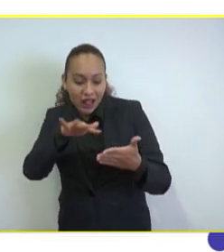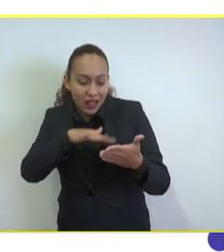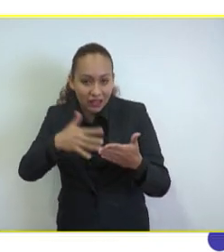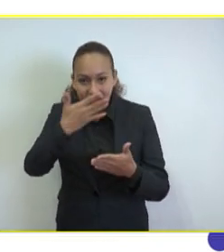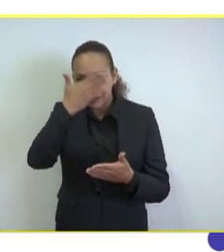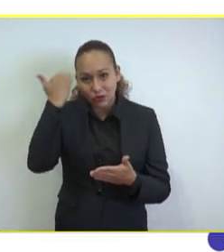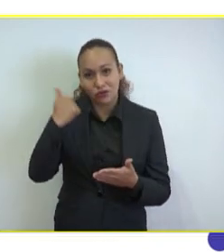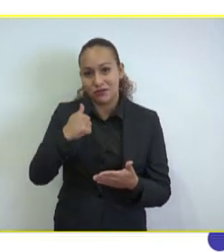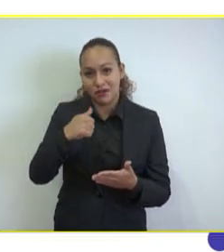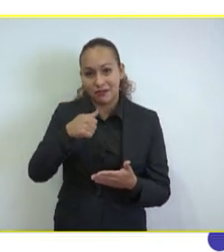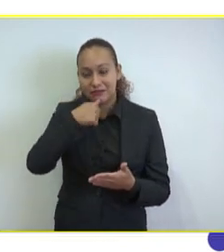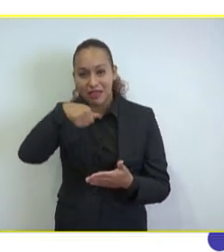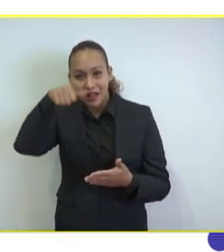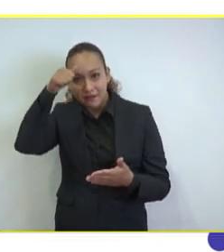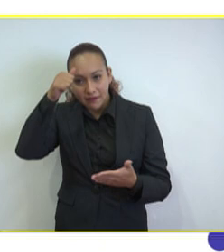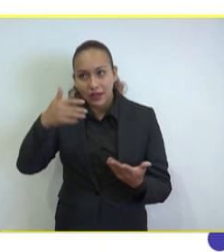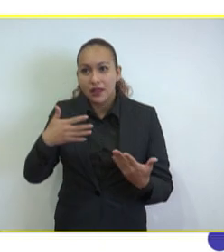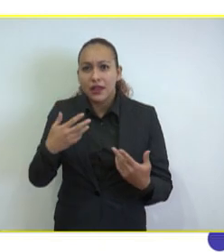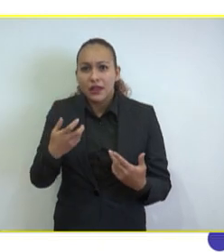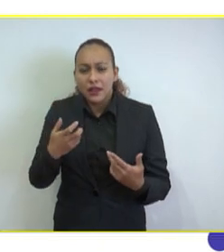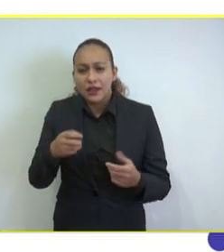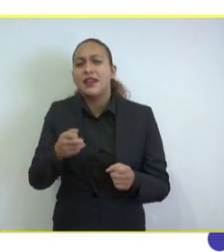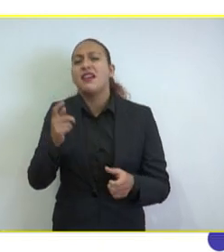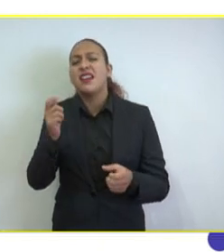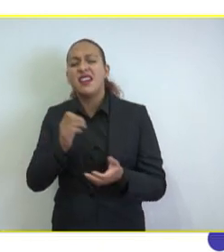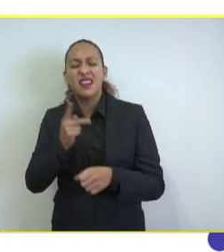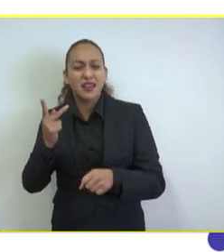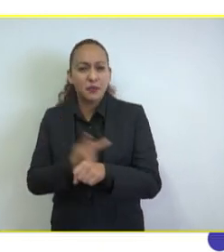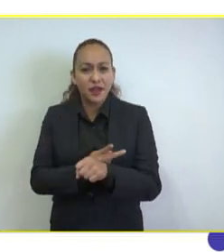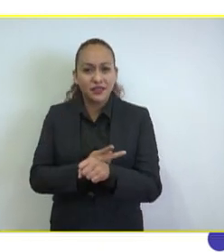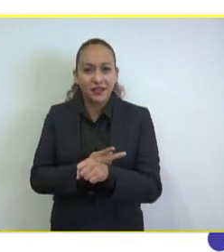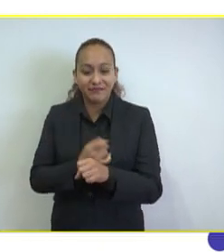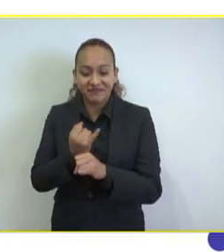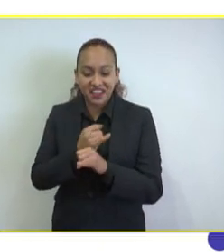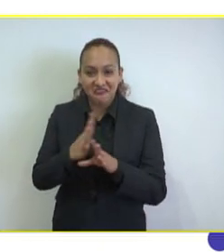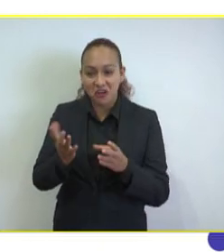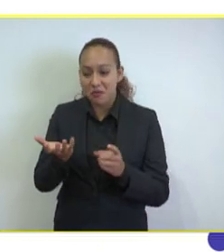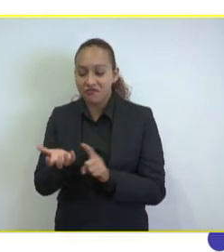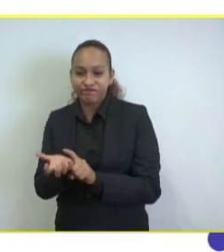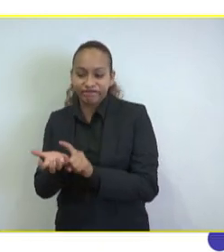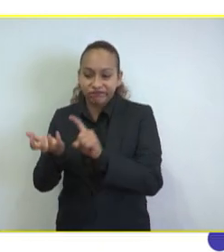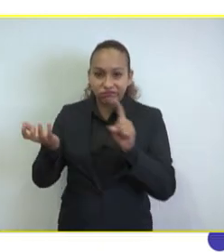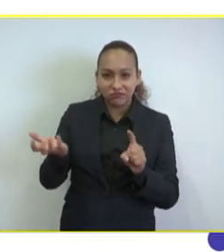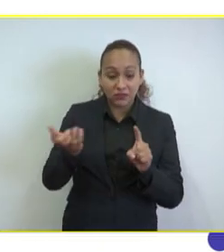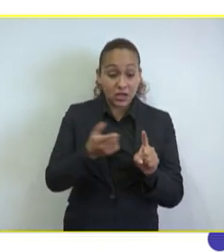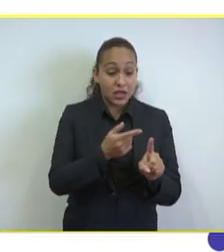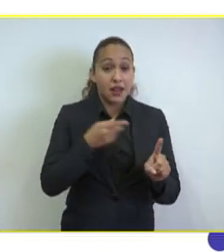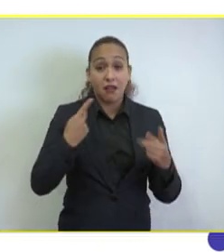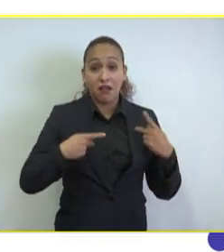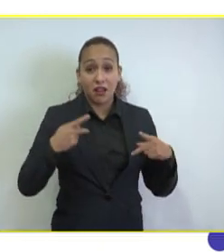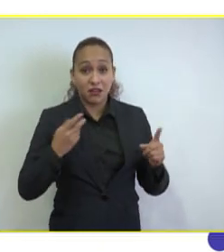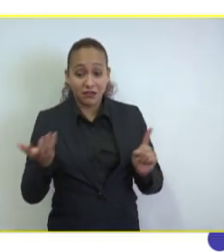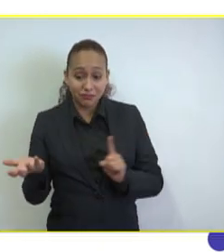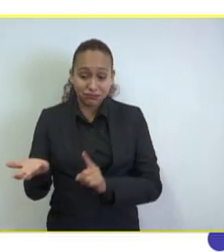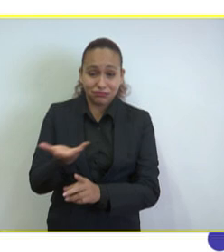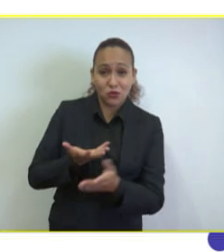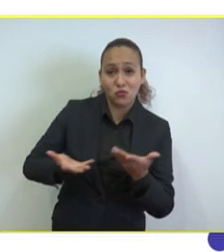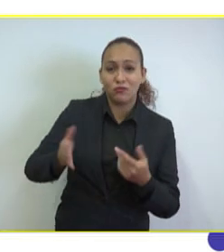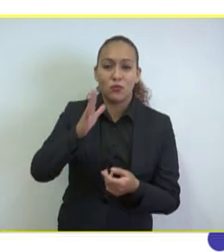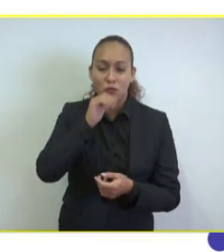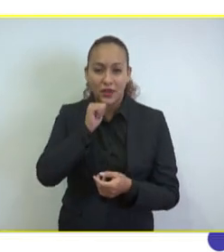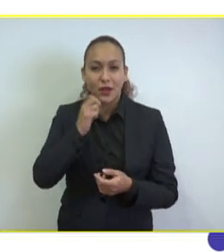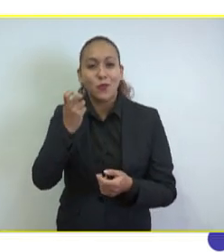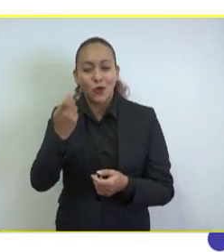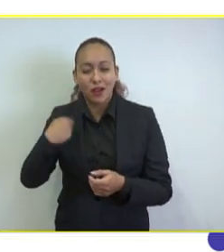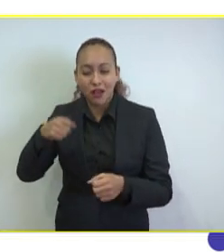Esto las limita o las excluye del acceso a la información. Asimismo, la discapacidad la nombramos como